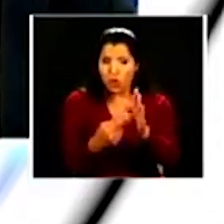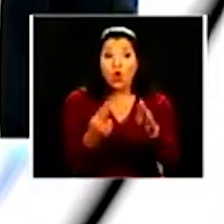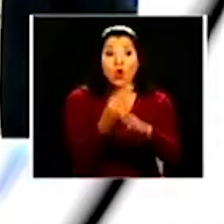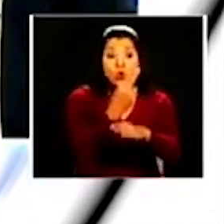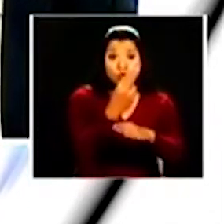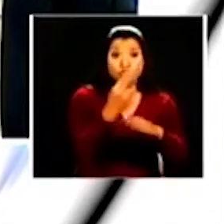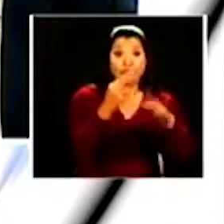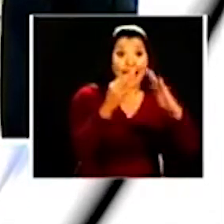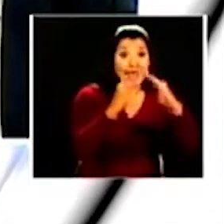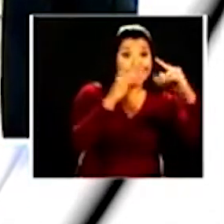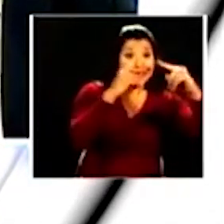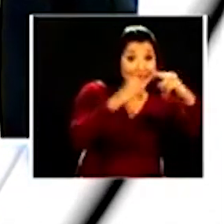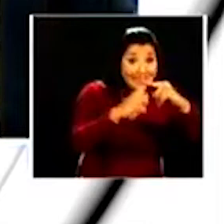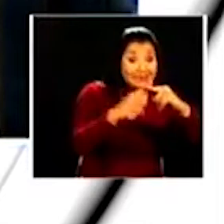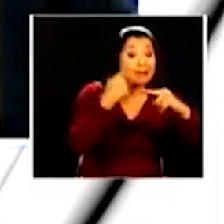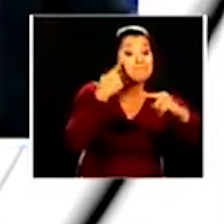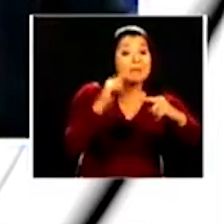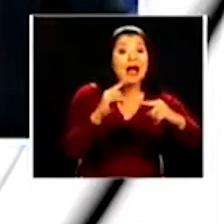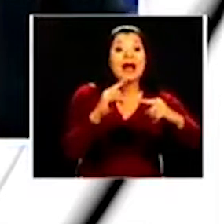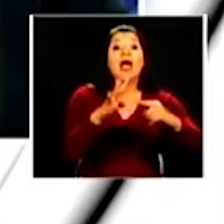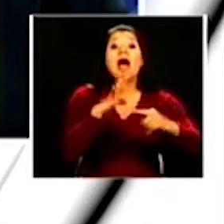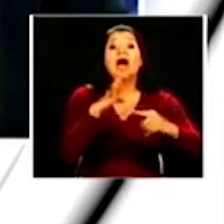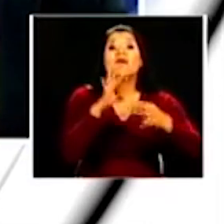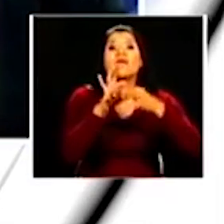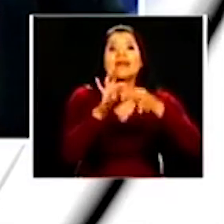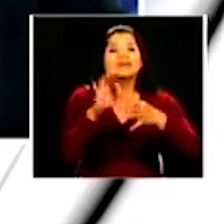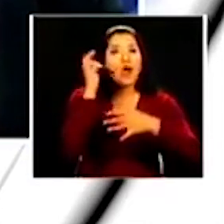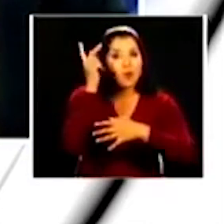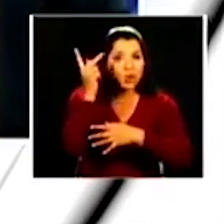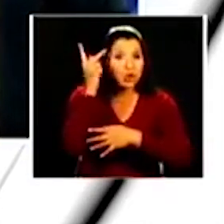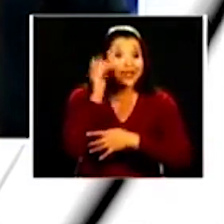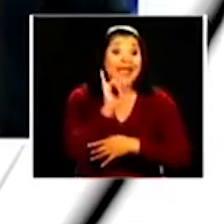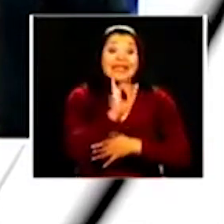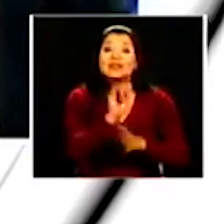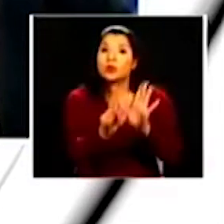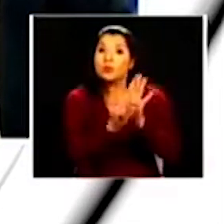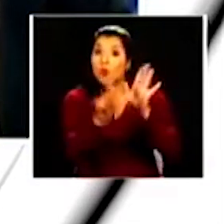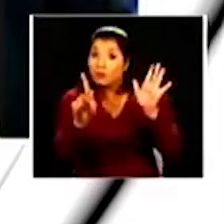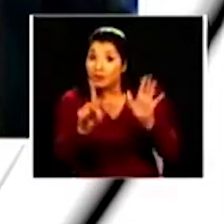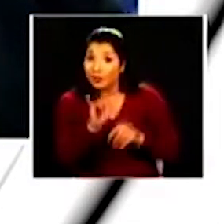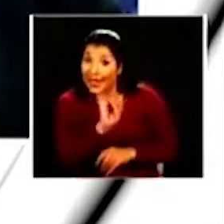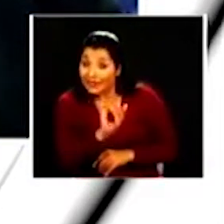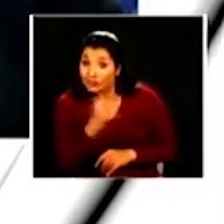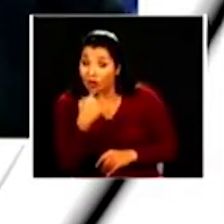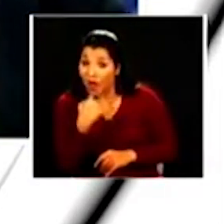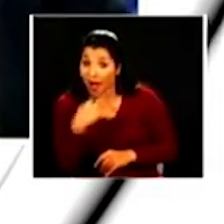para hacer política, donde está esa prohibición, y ese es el cuestionamiento. Y